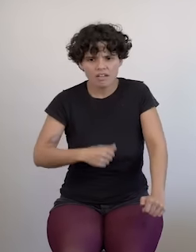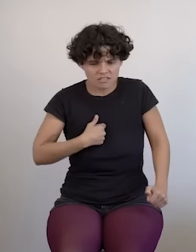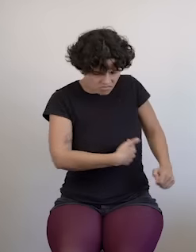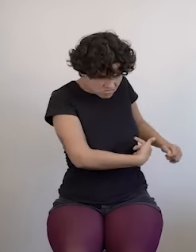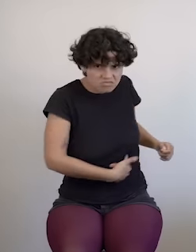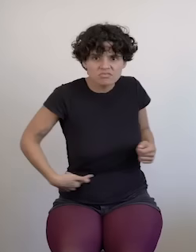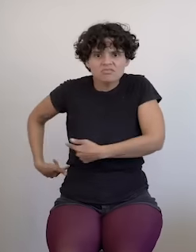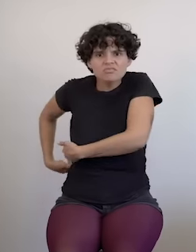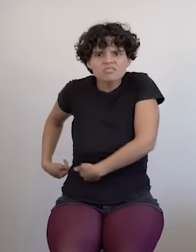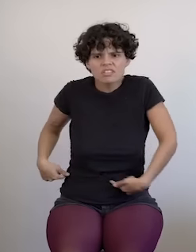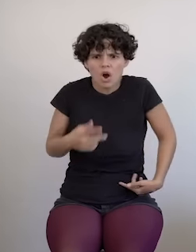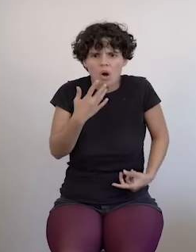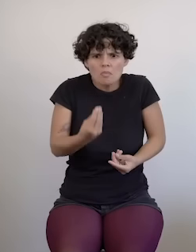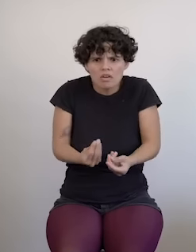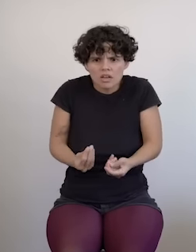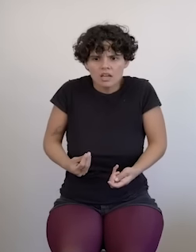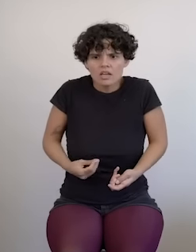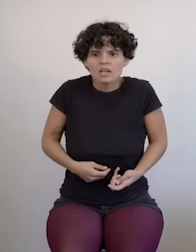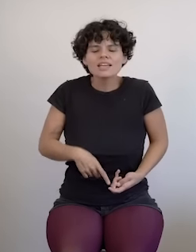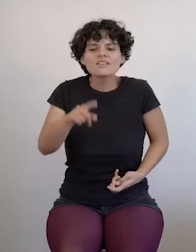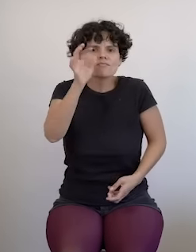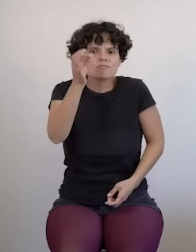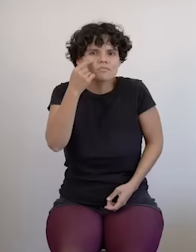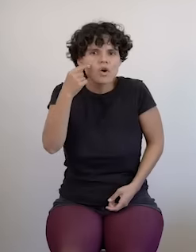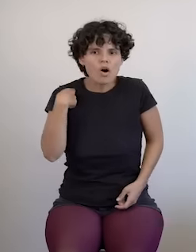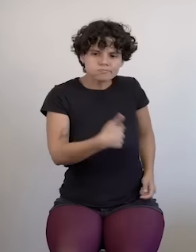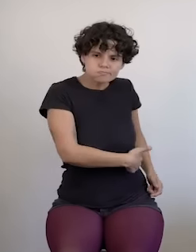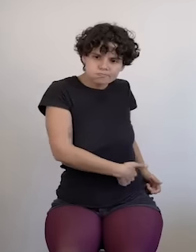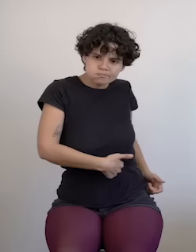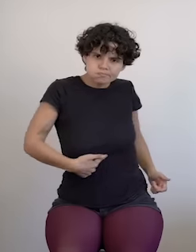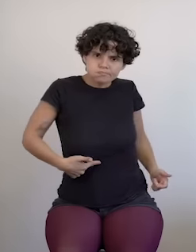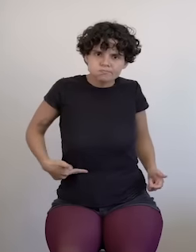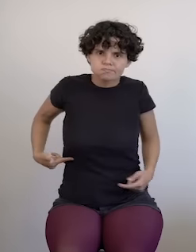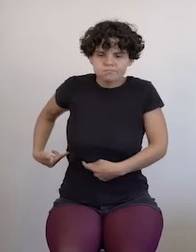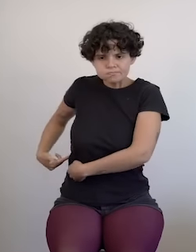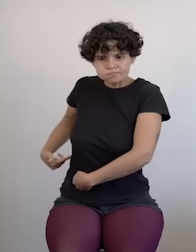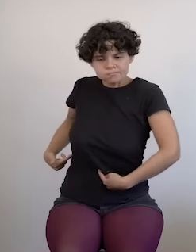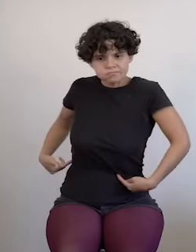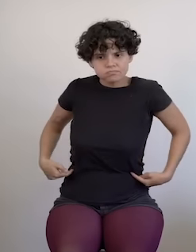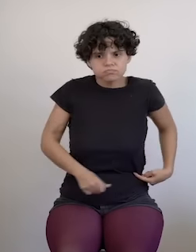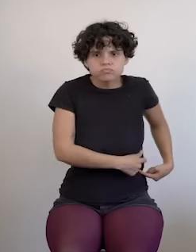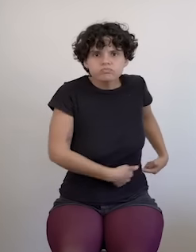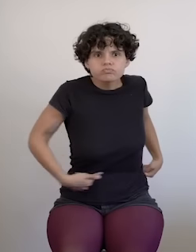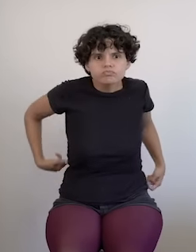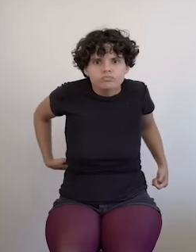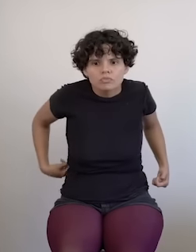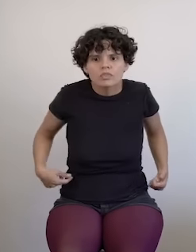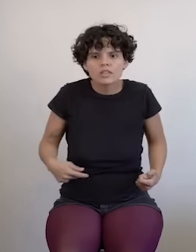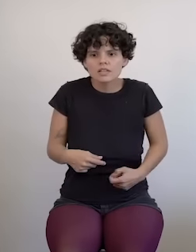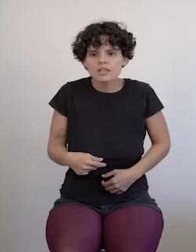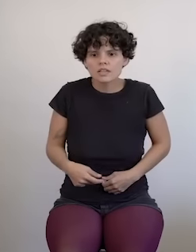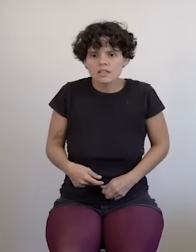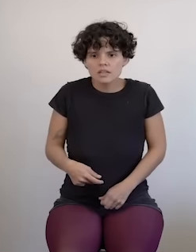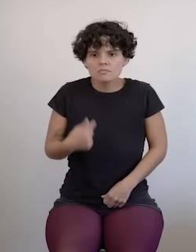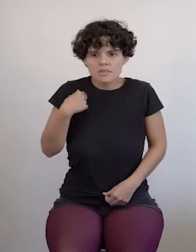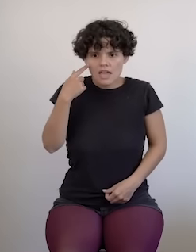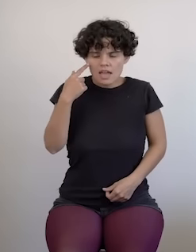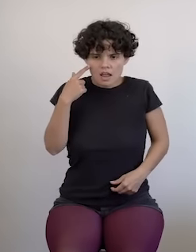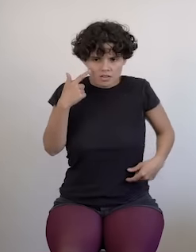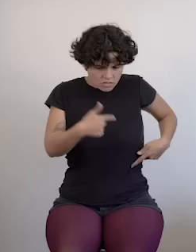destruyendo. Y los tacos eran de aquí a acá, pues, y decía esta guay nunca. Y viene arte elegante y me lo tapa, cachai. ¿Qué así, mira? ¿Cachai? Que los tacos son de aquí a acá,